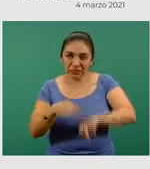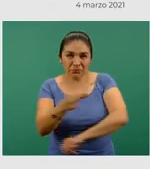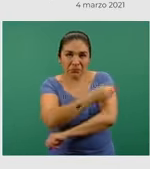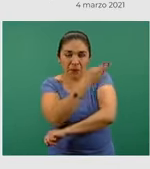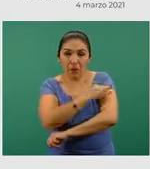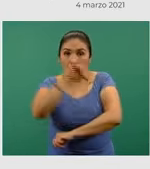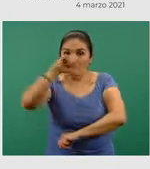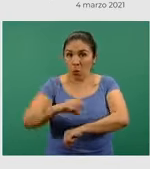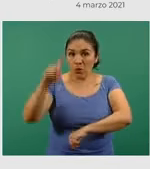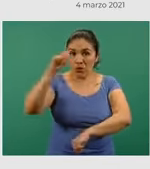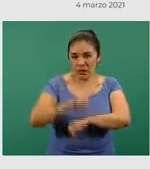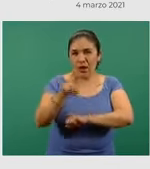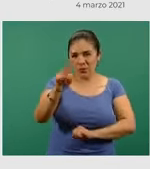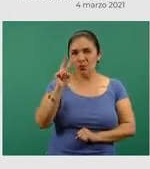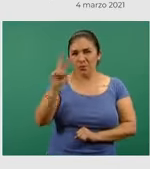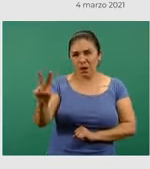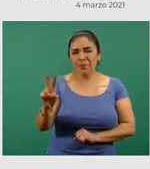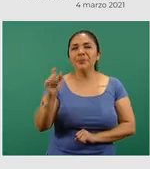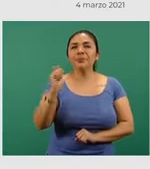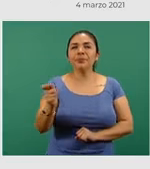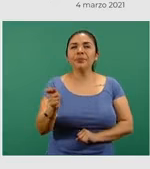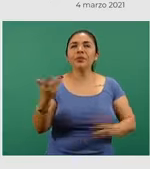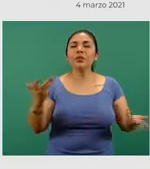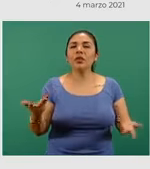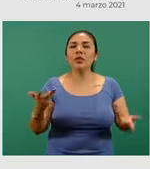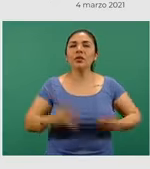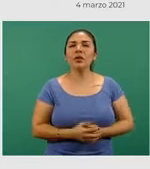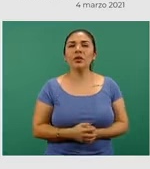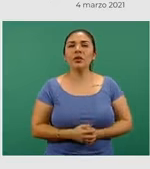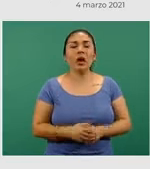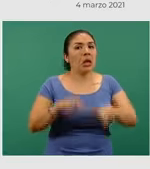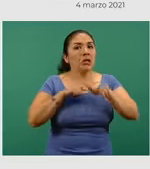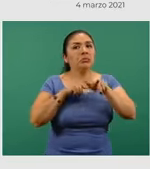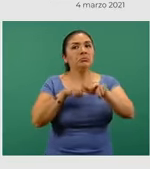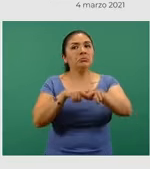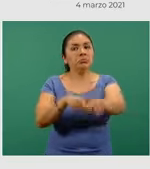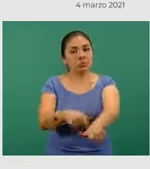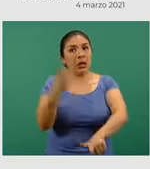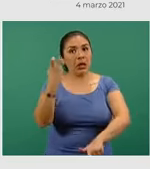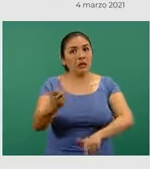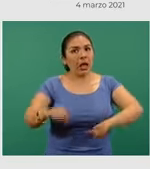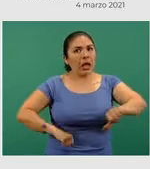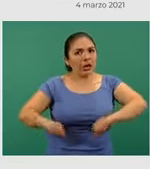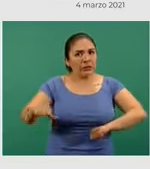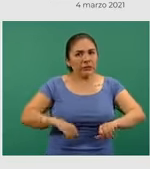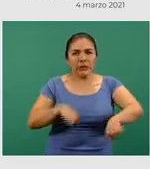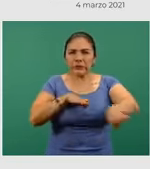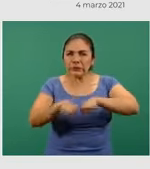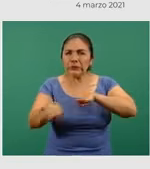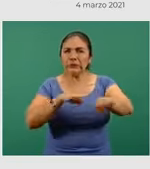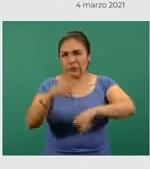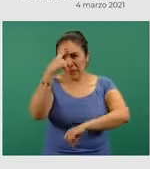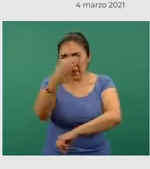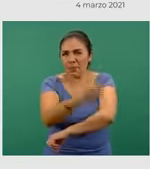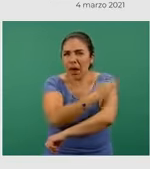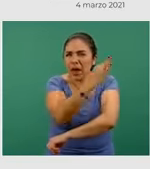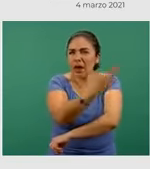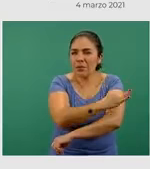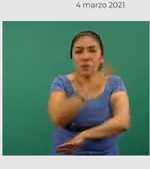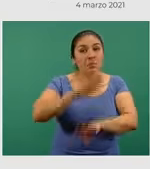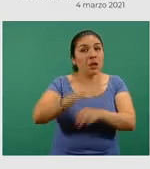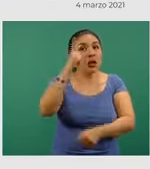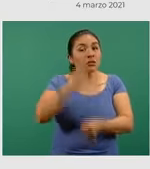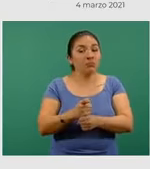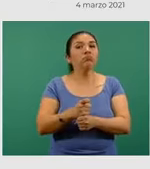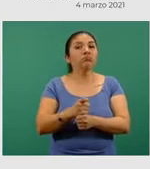corte. Y podemos ver obviamente cómo se ha mantenido esta actividad y esta aplicación de dosis, sobre todo de